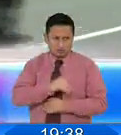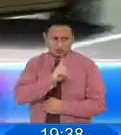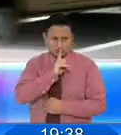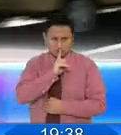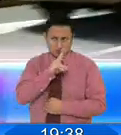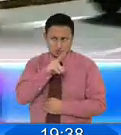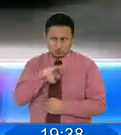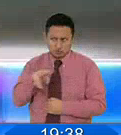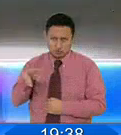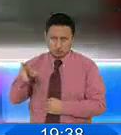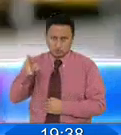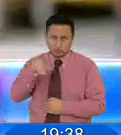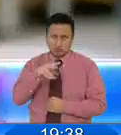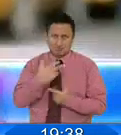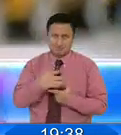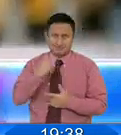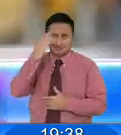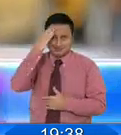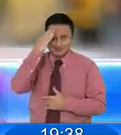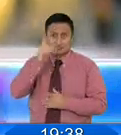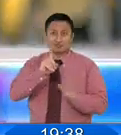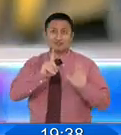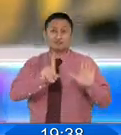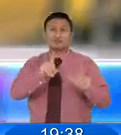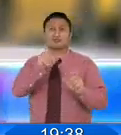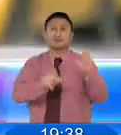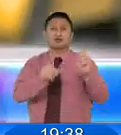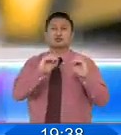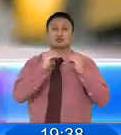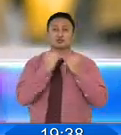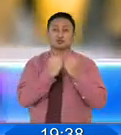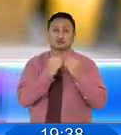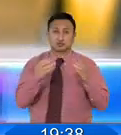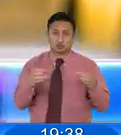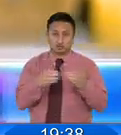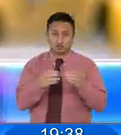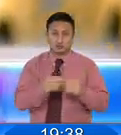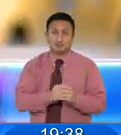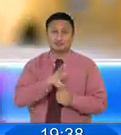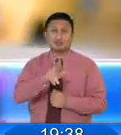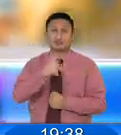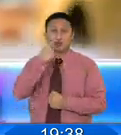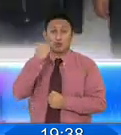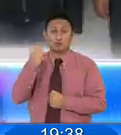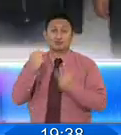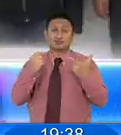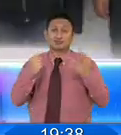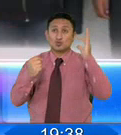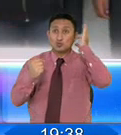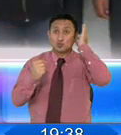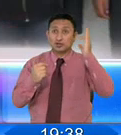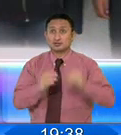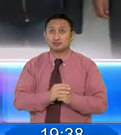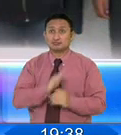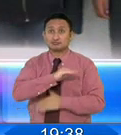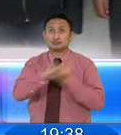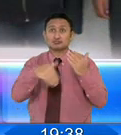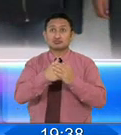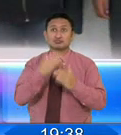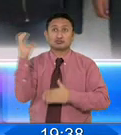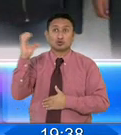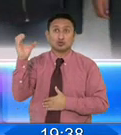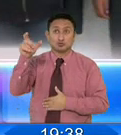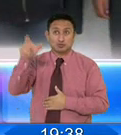logró determinar que eran 6 los integrantes de la organización, 3 hombres e igual número de mujeres, todos de nacionalidad